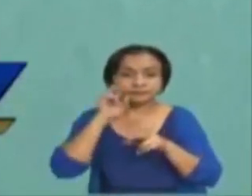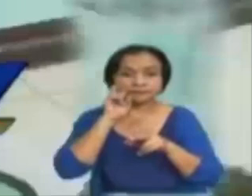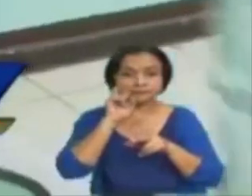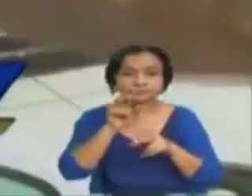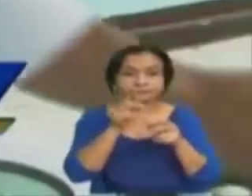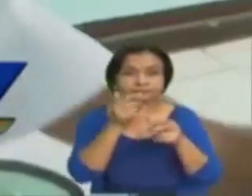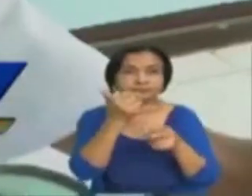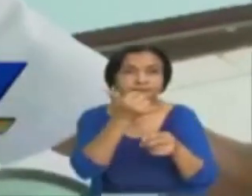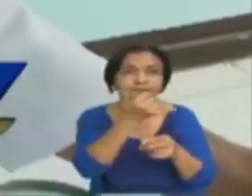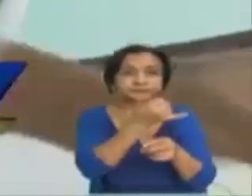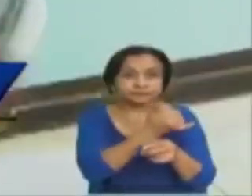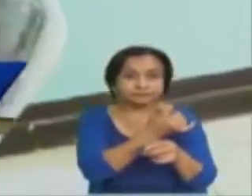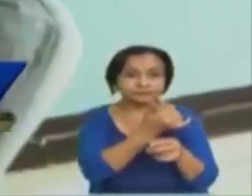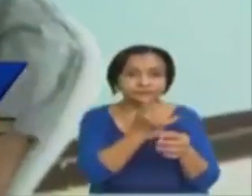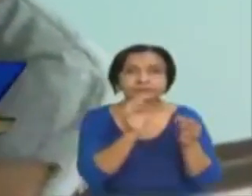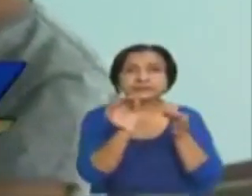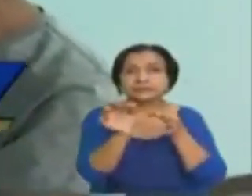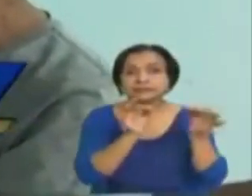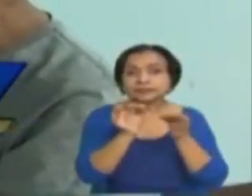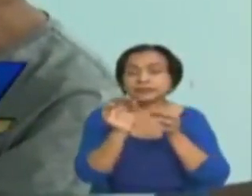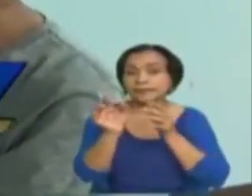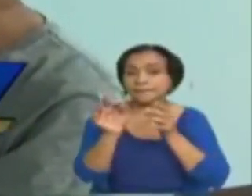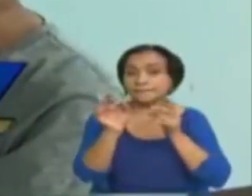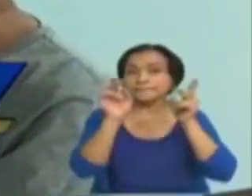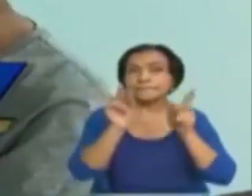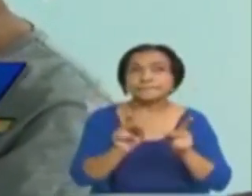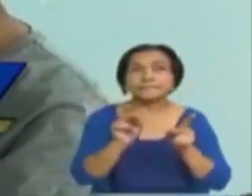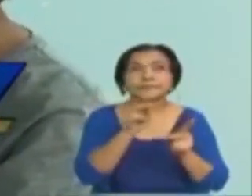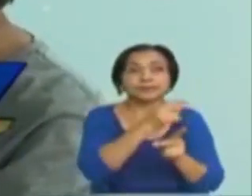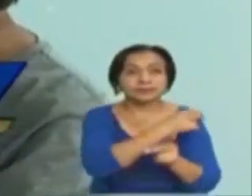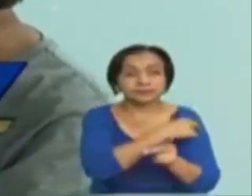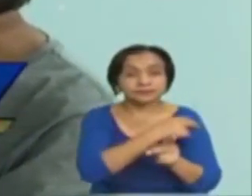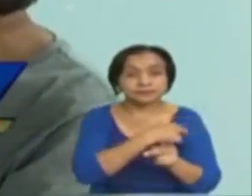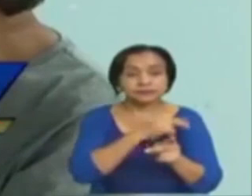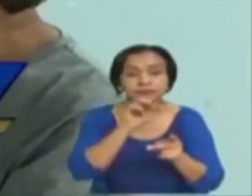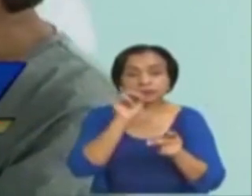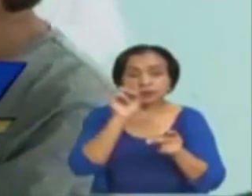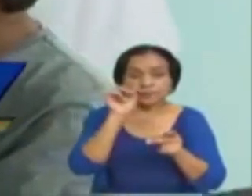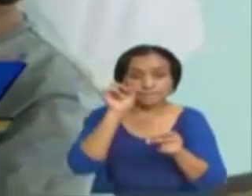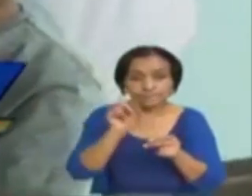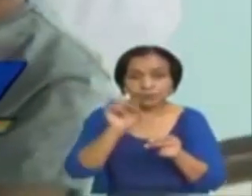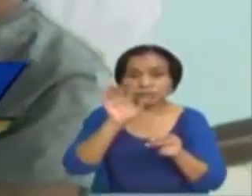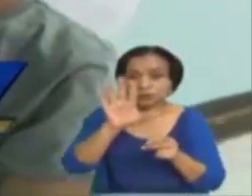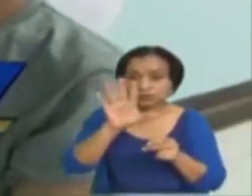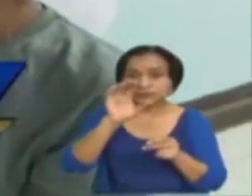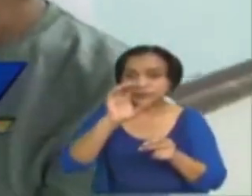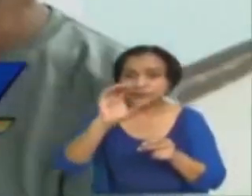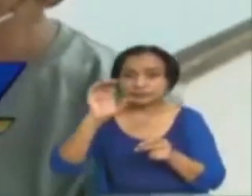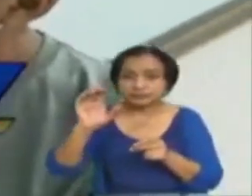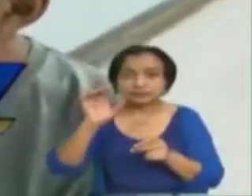192.608 personas recibieron la segunda dosis. Luego, el 20 de agosto, los datos actualizados reflejaban que